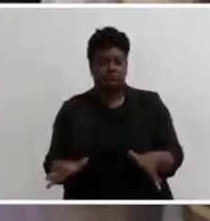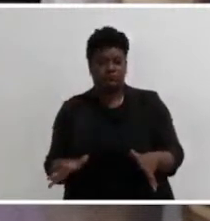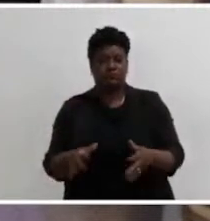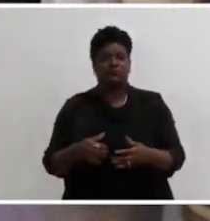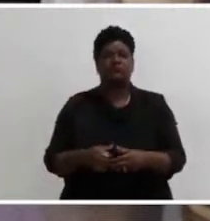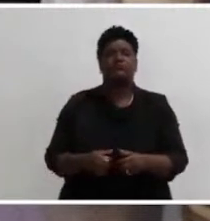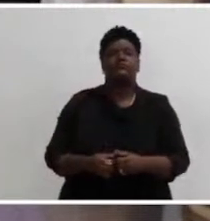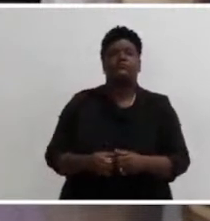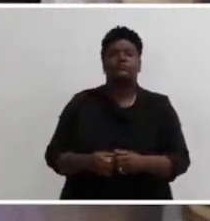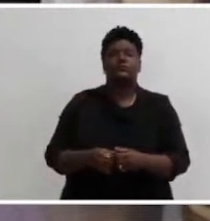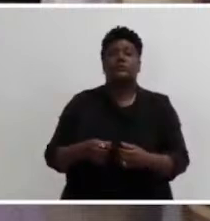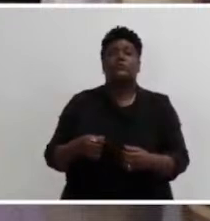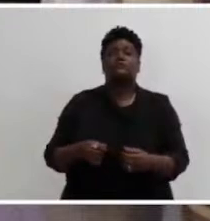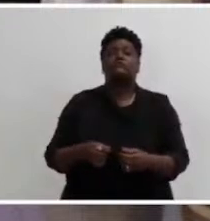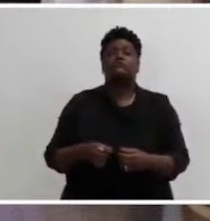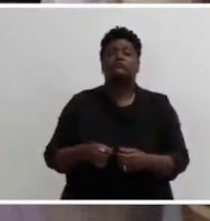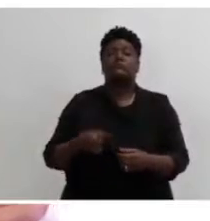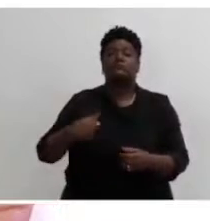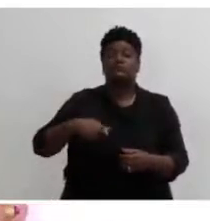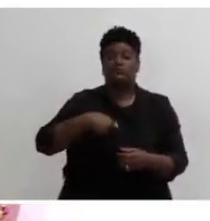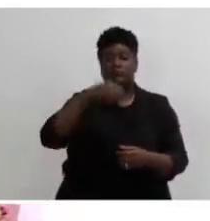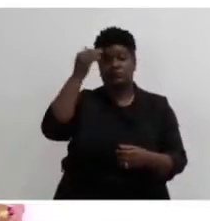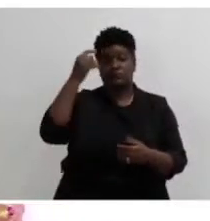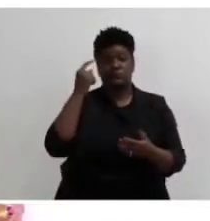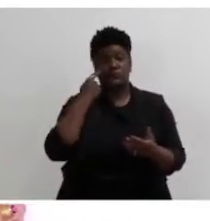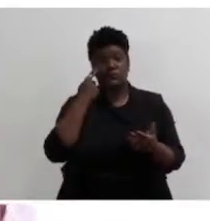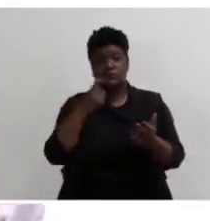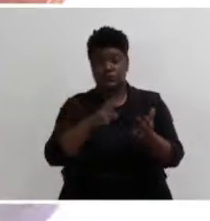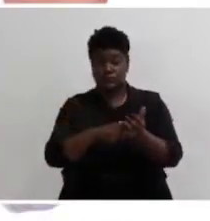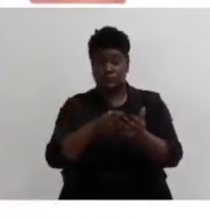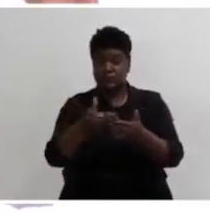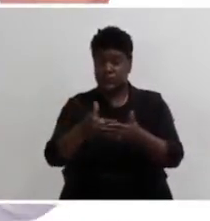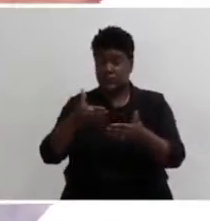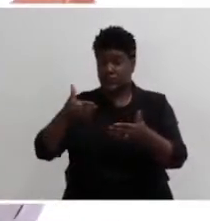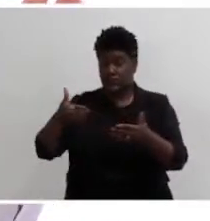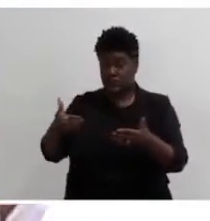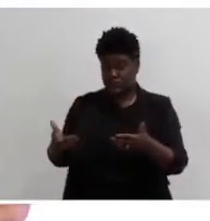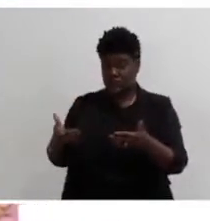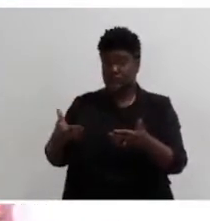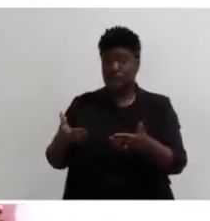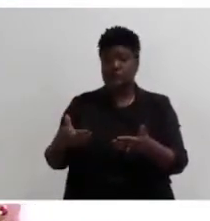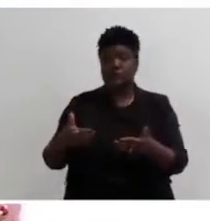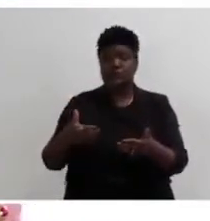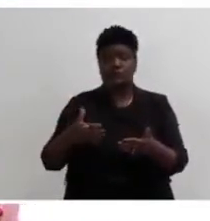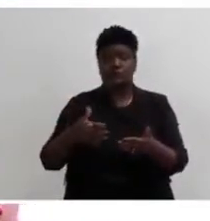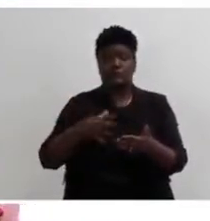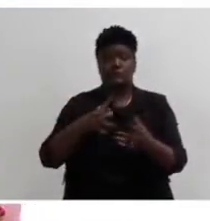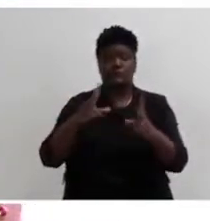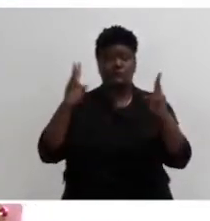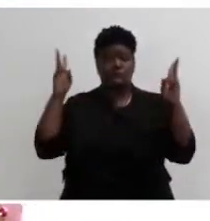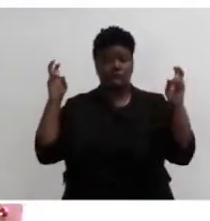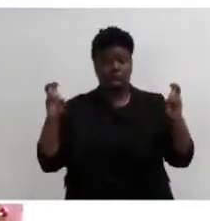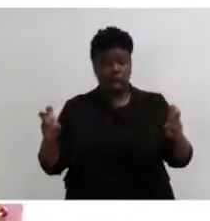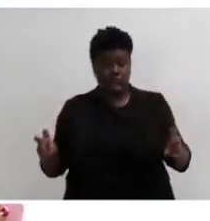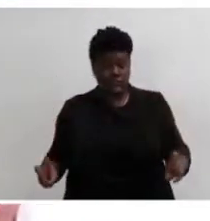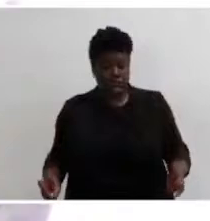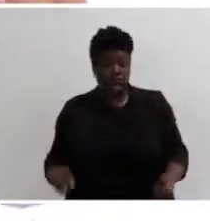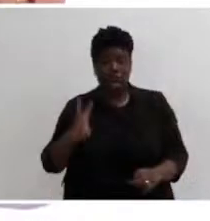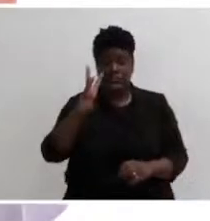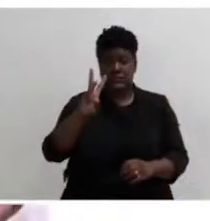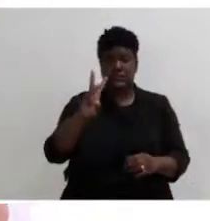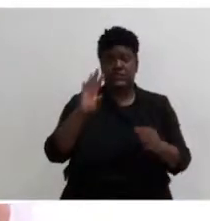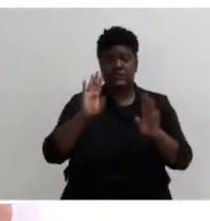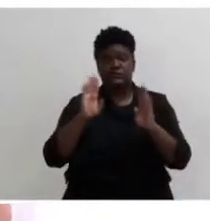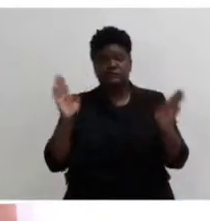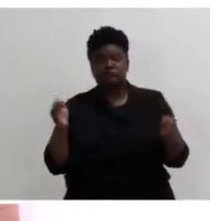2024, nos dimos cuenta de que el día antes de la convocatoria había 6 temas de formación relacionados con los semiconductores.